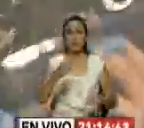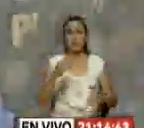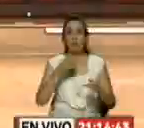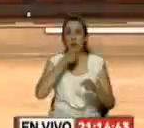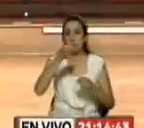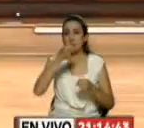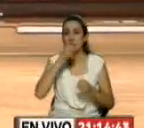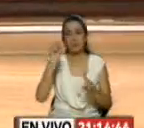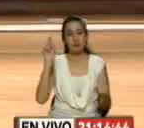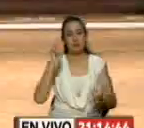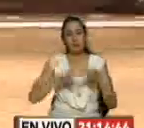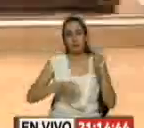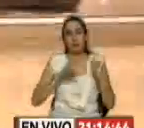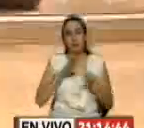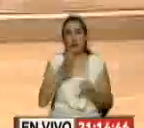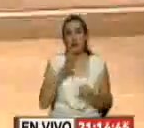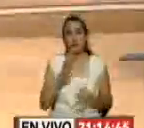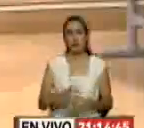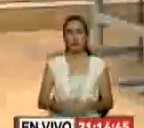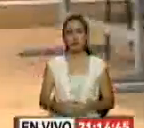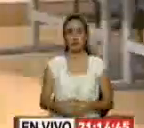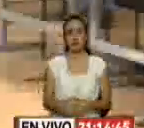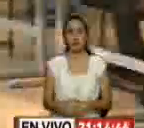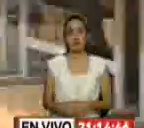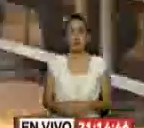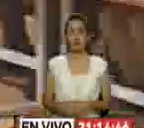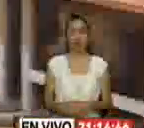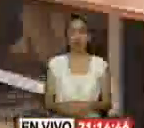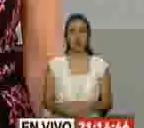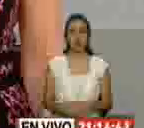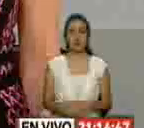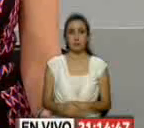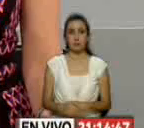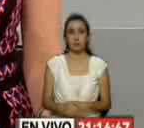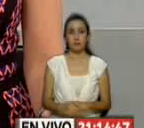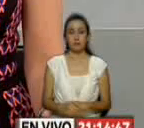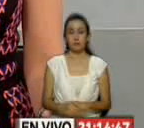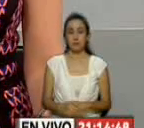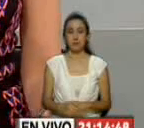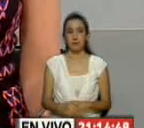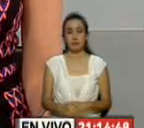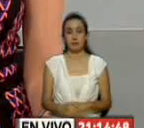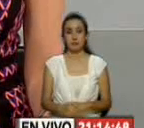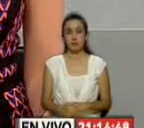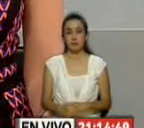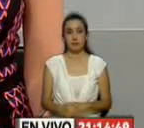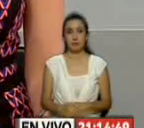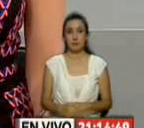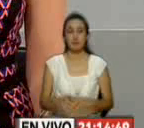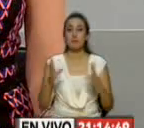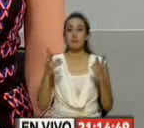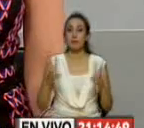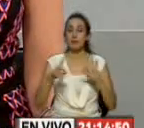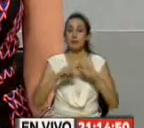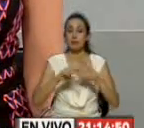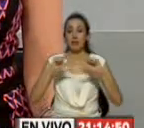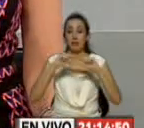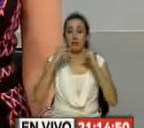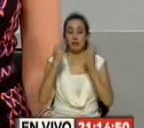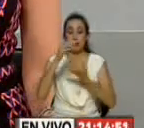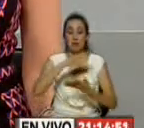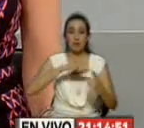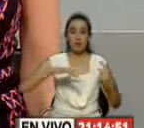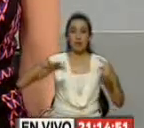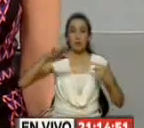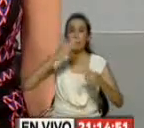prensa. Olga Velasco, Telediario. Mientras que en el ámbito político, el proceso